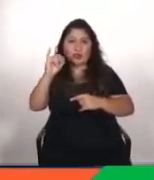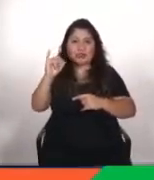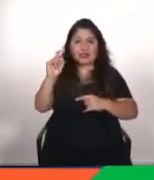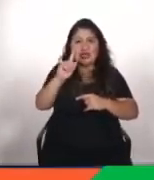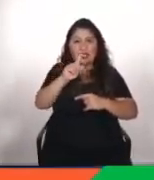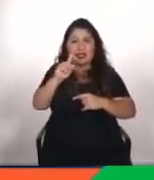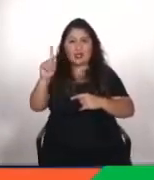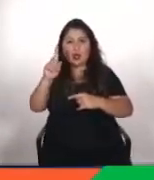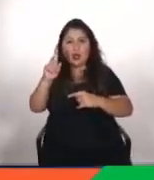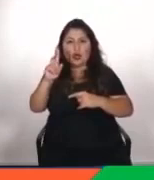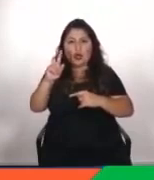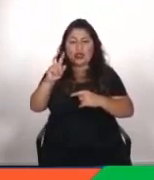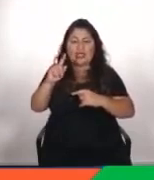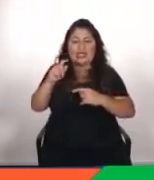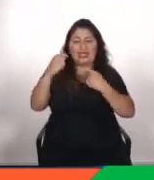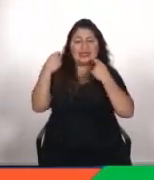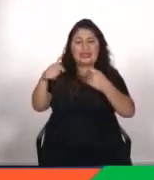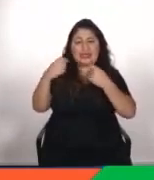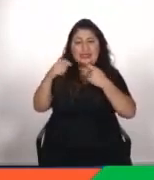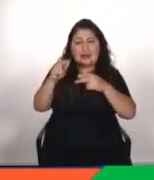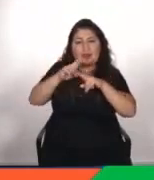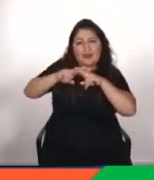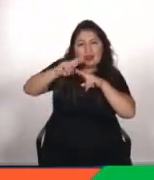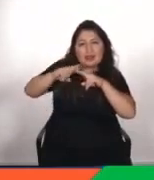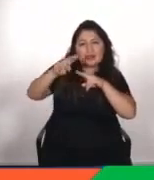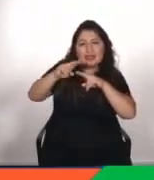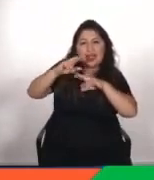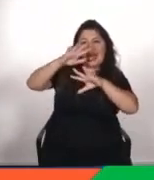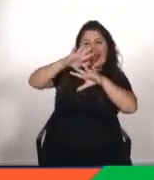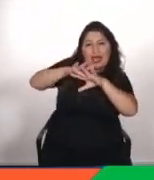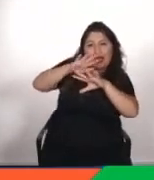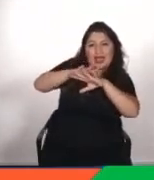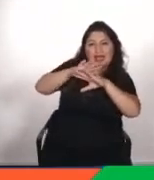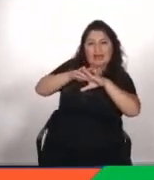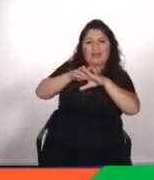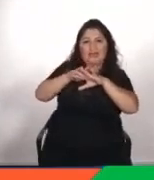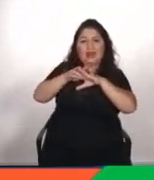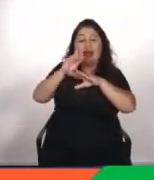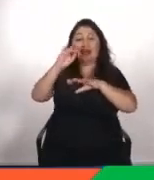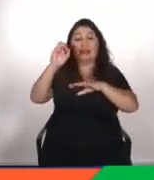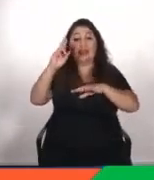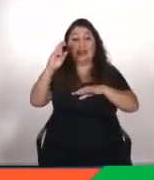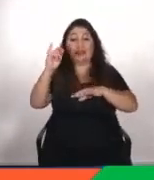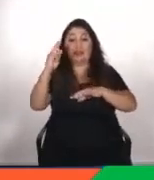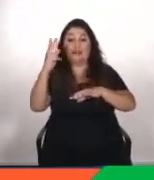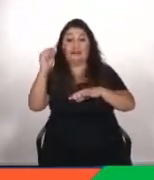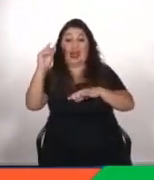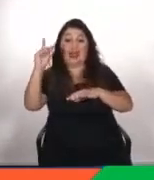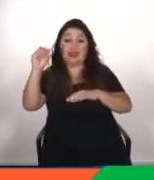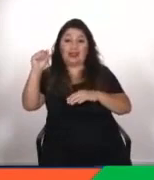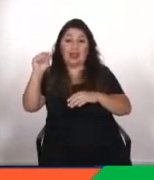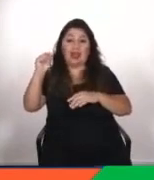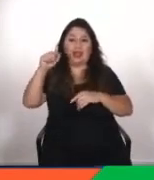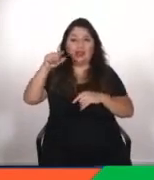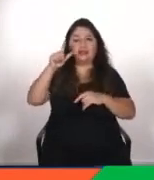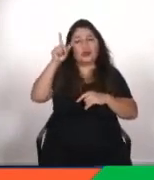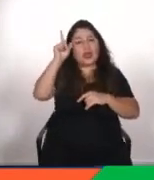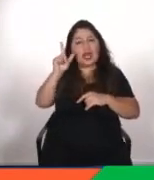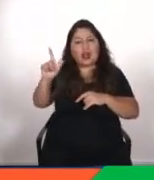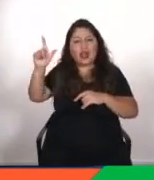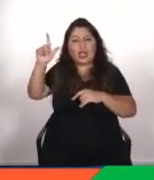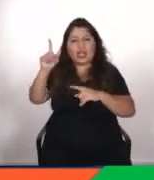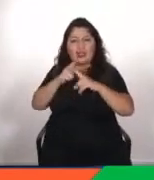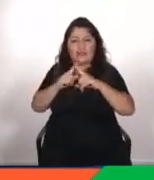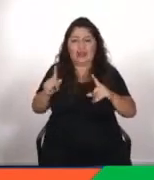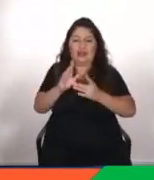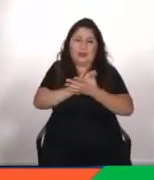el álgebra, el cálculo, las derivadas, todo eso. ¿Y qué pasaría con una matemática cuyo fundamento es una lógica distinta? Por